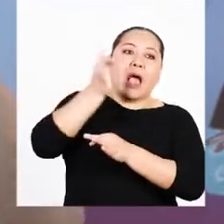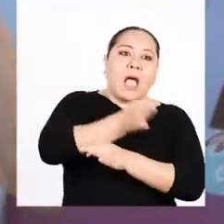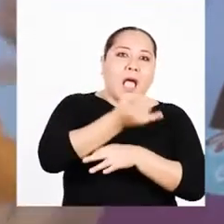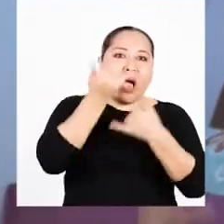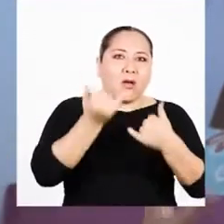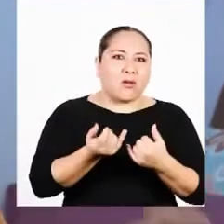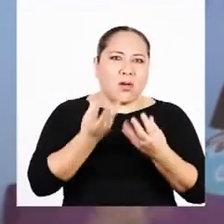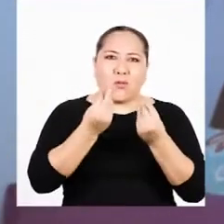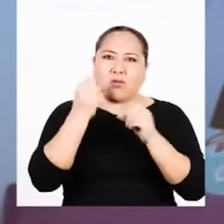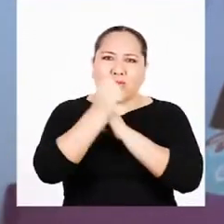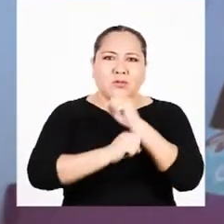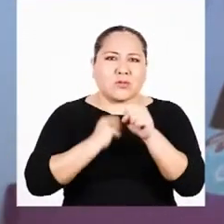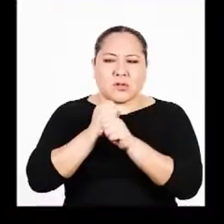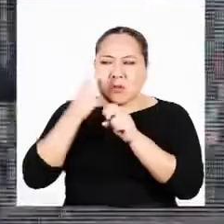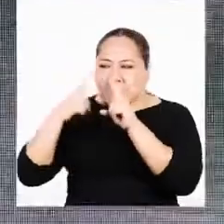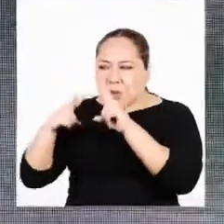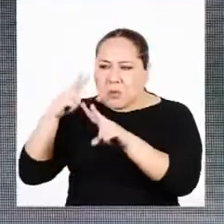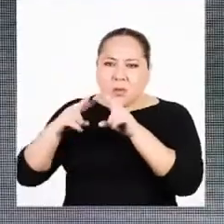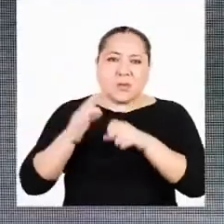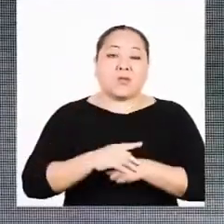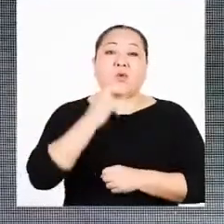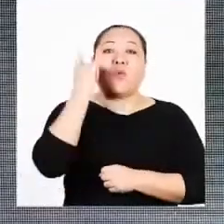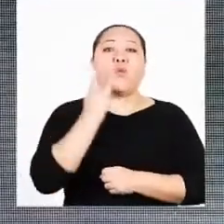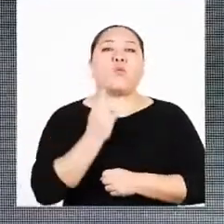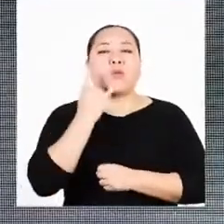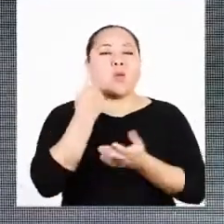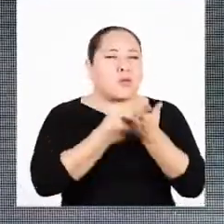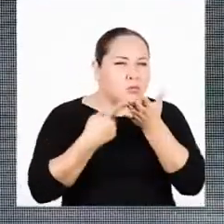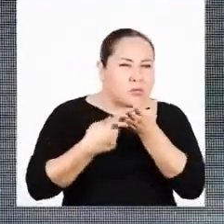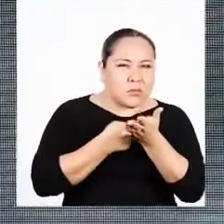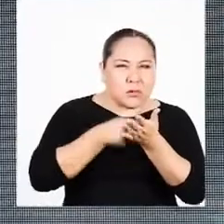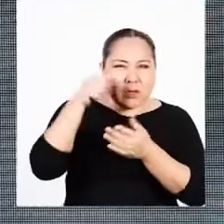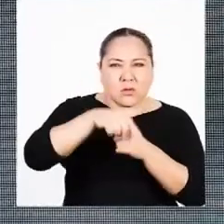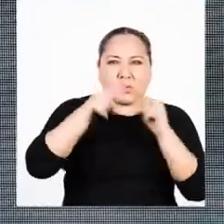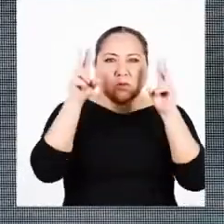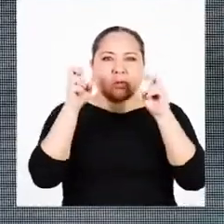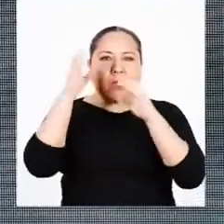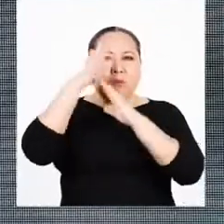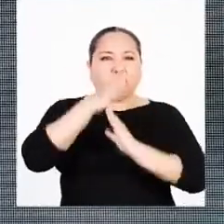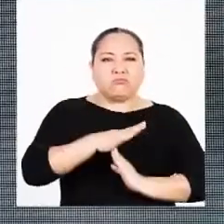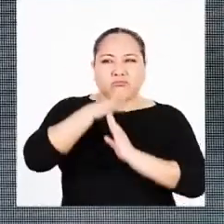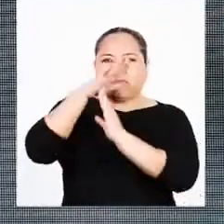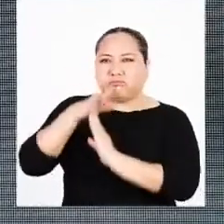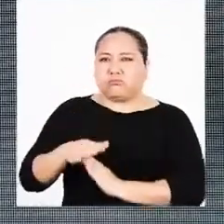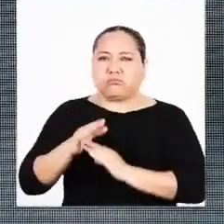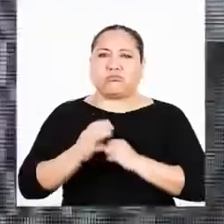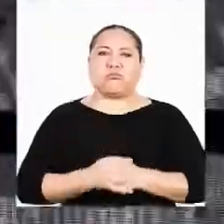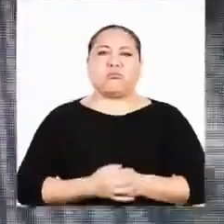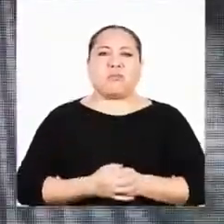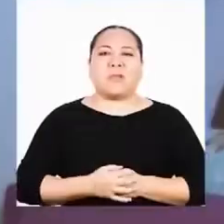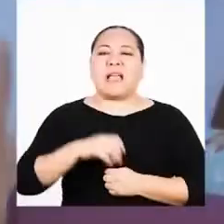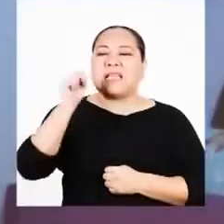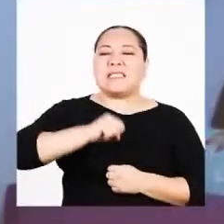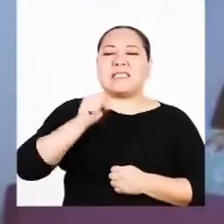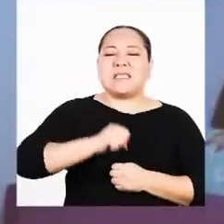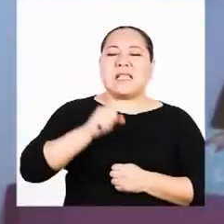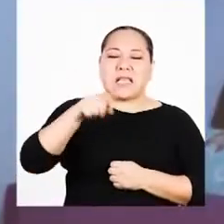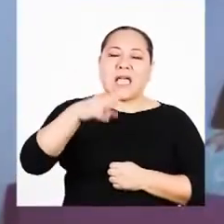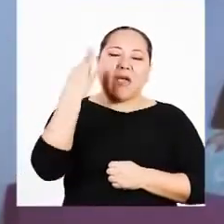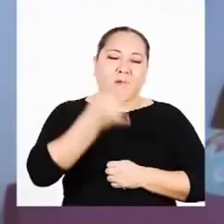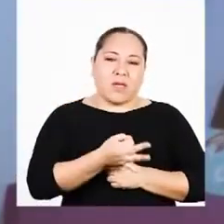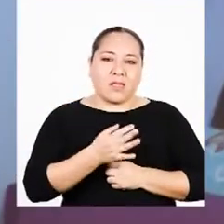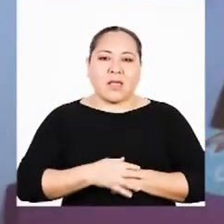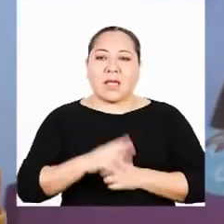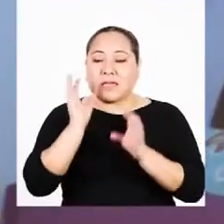saltando muchos años. Es urgente que se discutan estos temas de discriminación. Claro que sí,